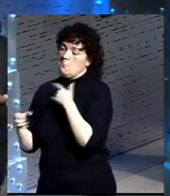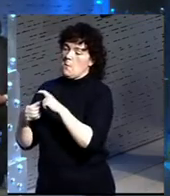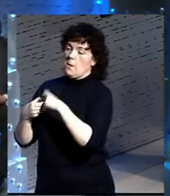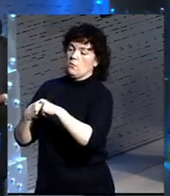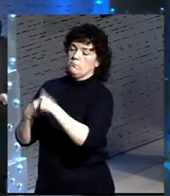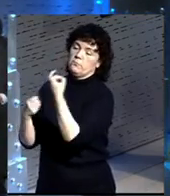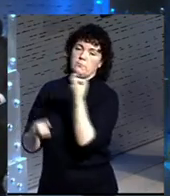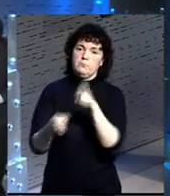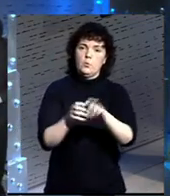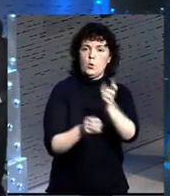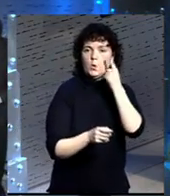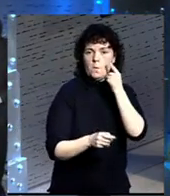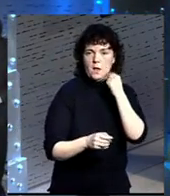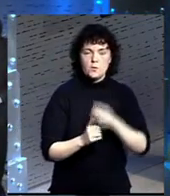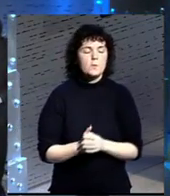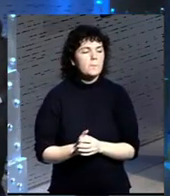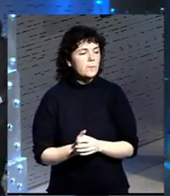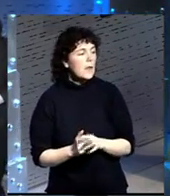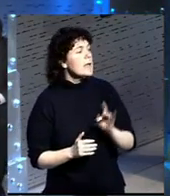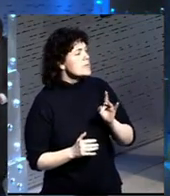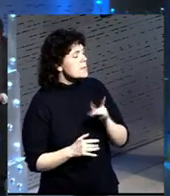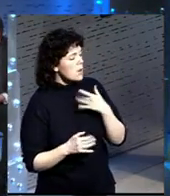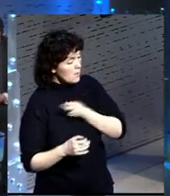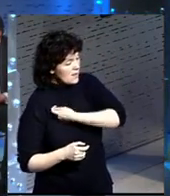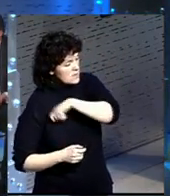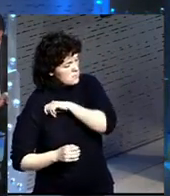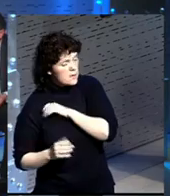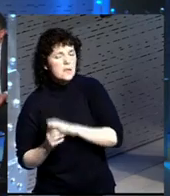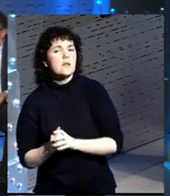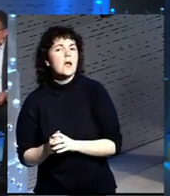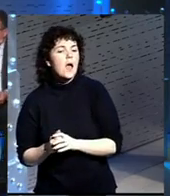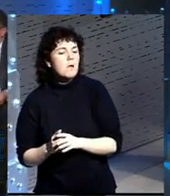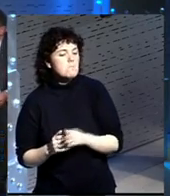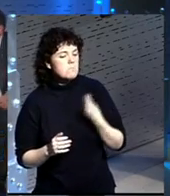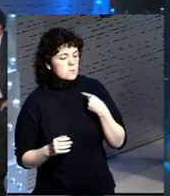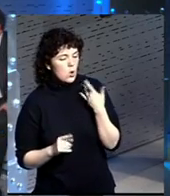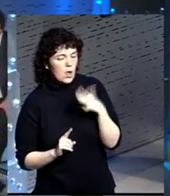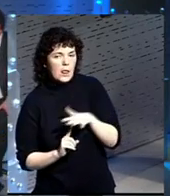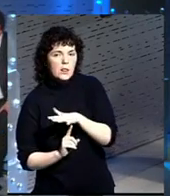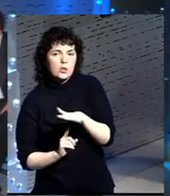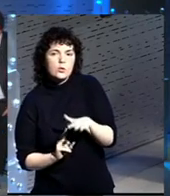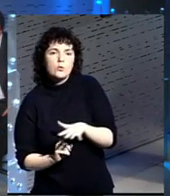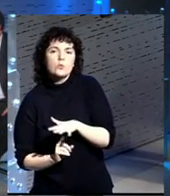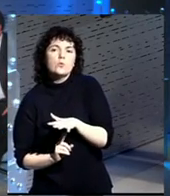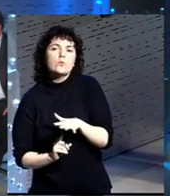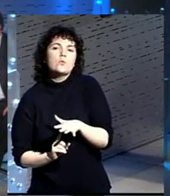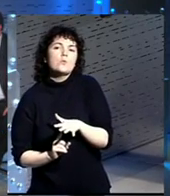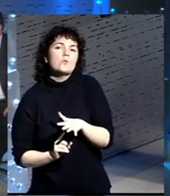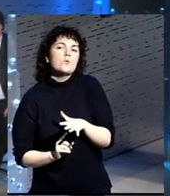gaseosa, que se decía antaño, ¿no? Sí, pero sin embargo en España, incluso en este entorno tan,